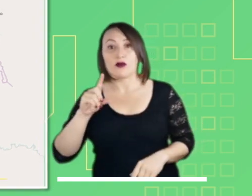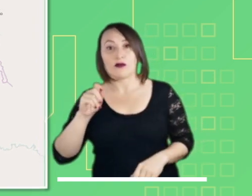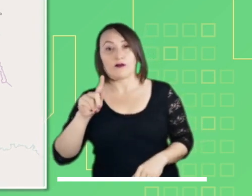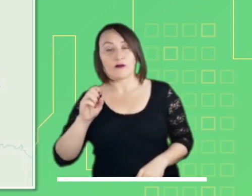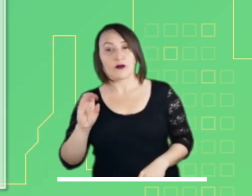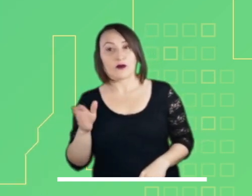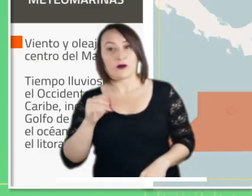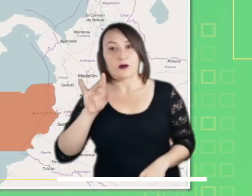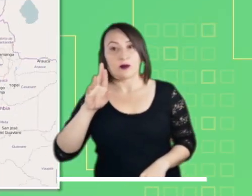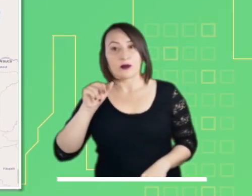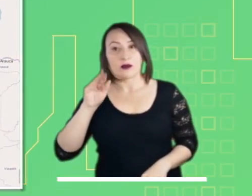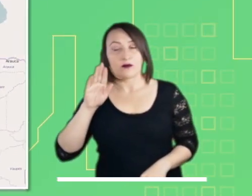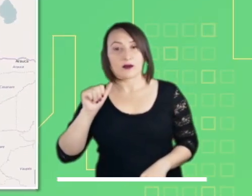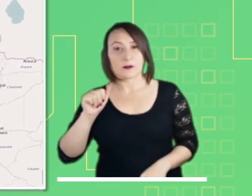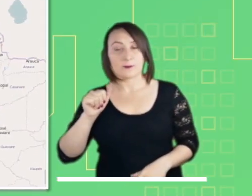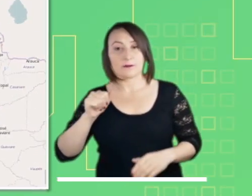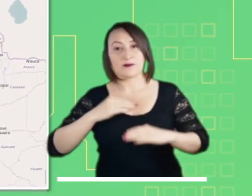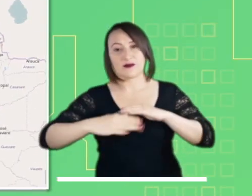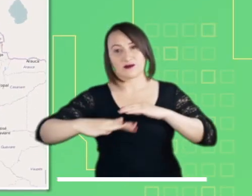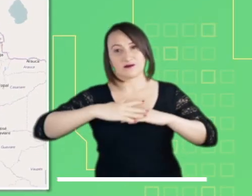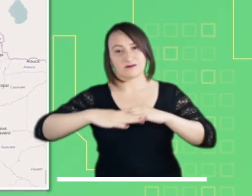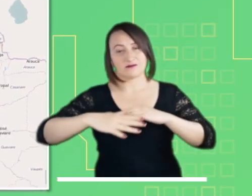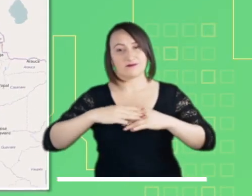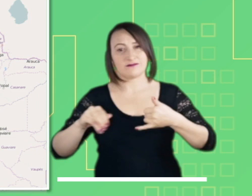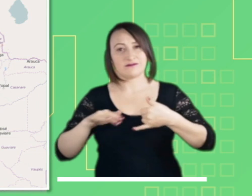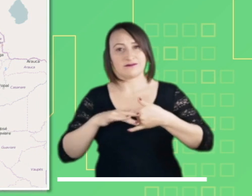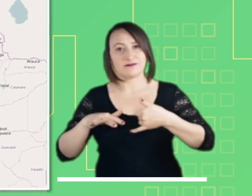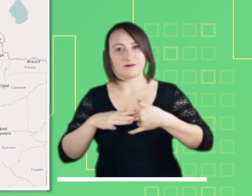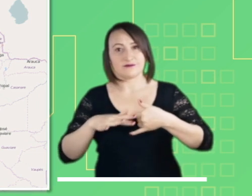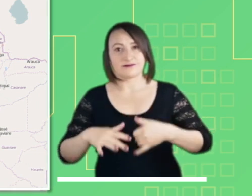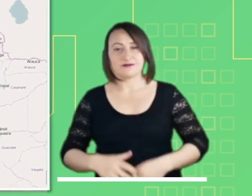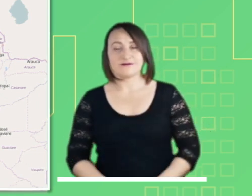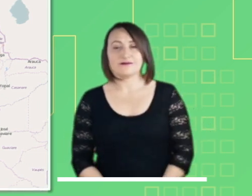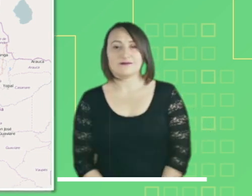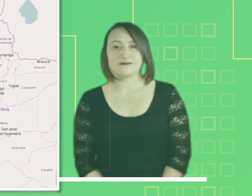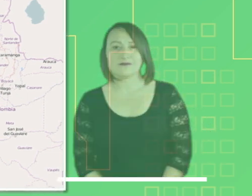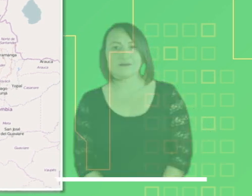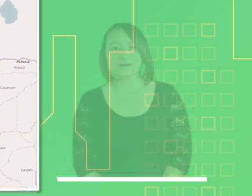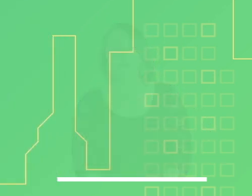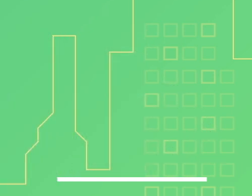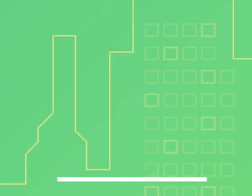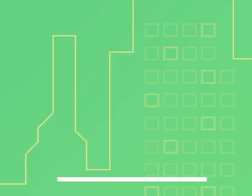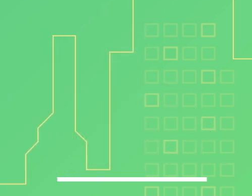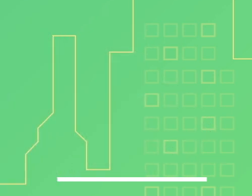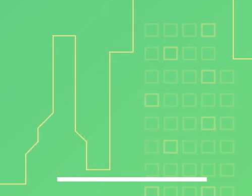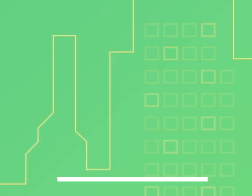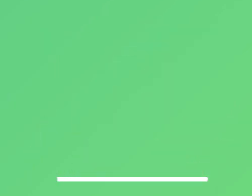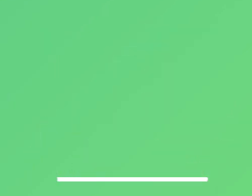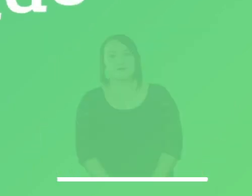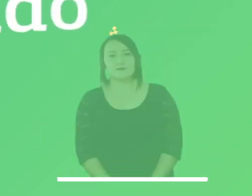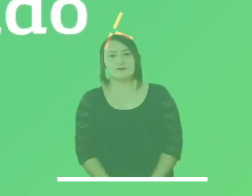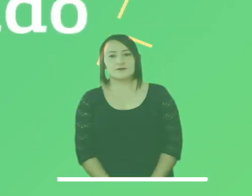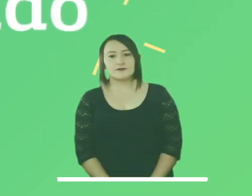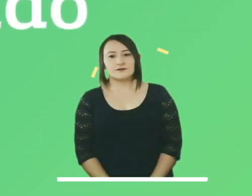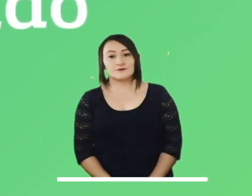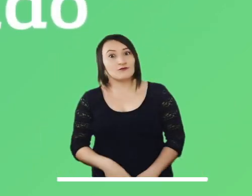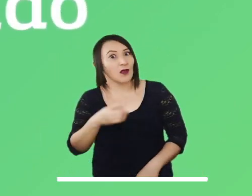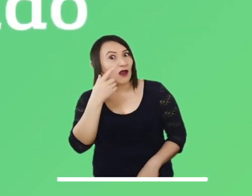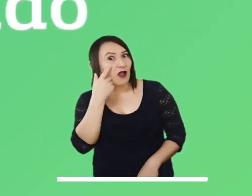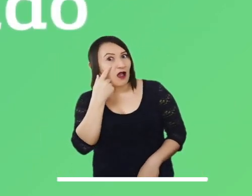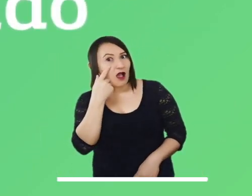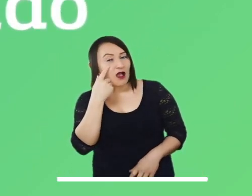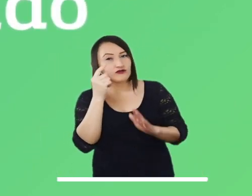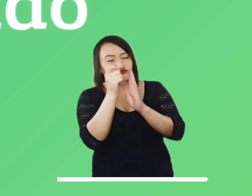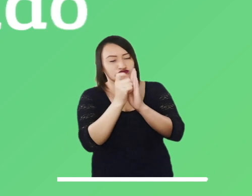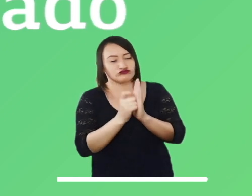Tiempo lluvioso se prevé en el occidente del Mar Caribe y en el Golfo de Urabá, así como en el Océano Pacífico y el litoral. Estas son